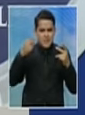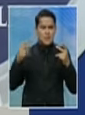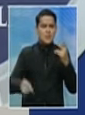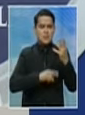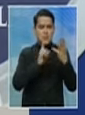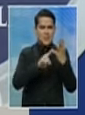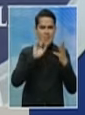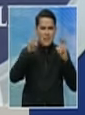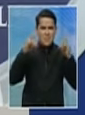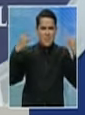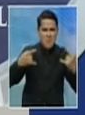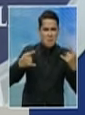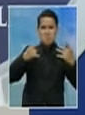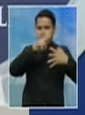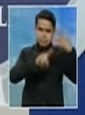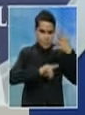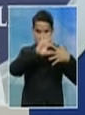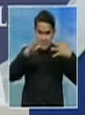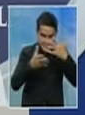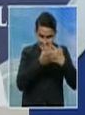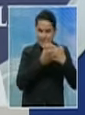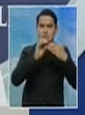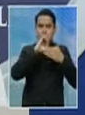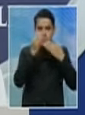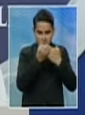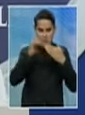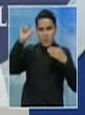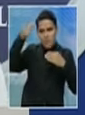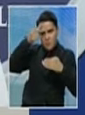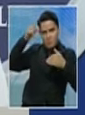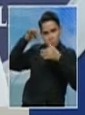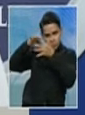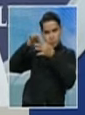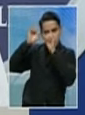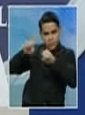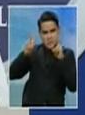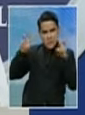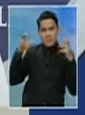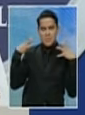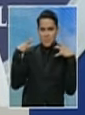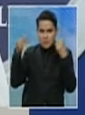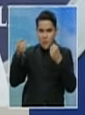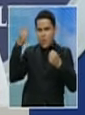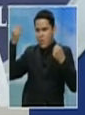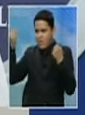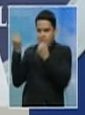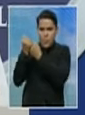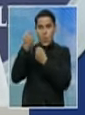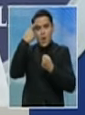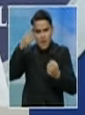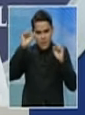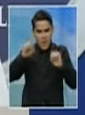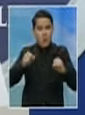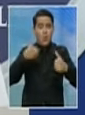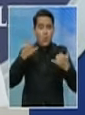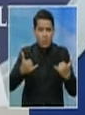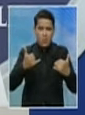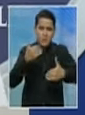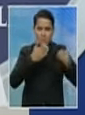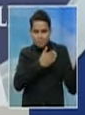Antimaras y Pandillas apoyarán a la Secretaría de Estado en el despacho de salud para poner en ejecución los planes de